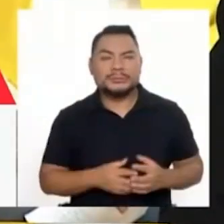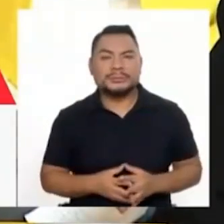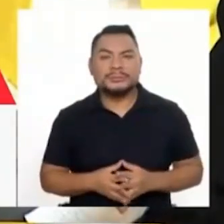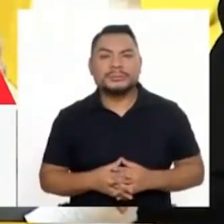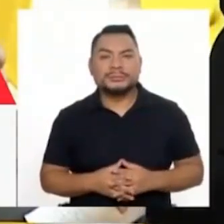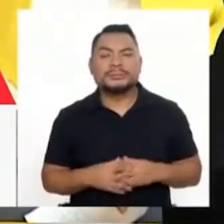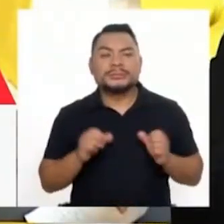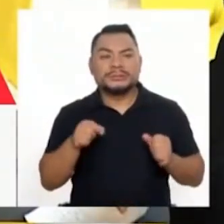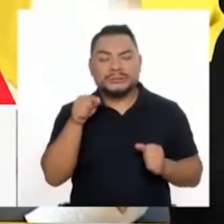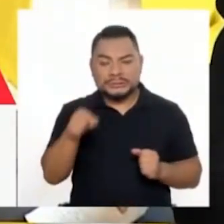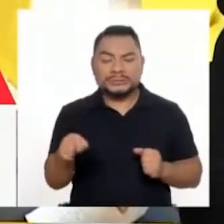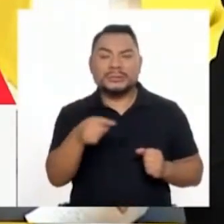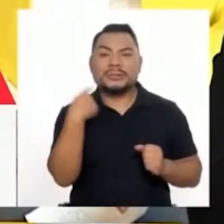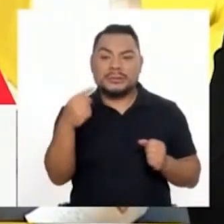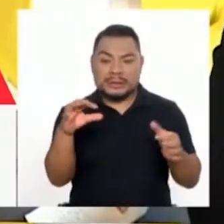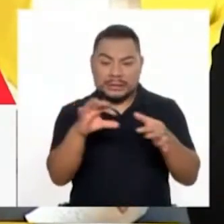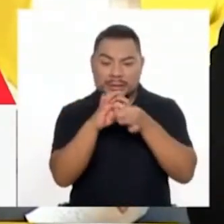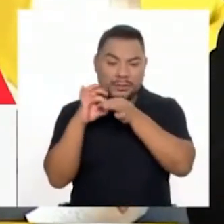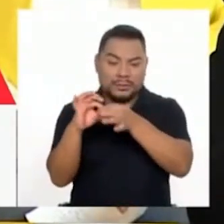Y en esa unidad,